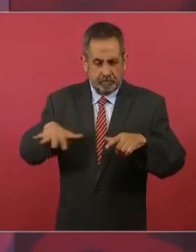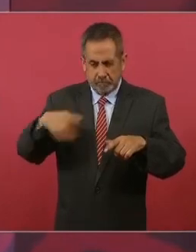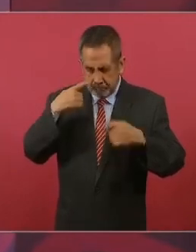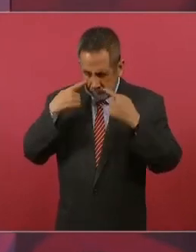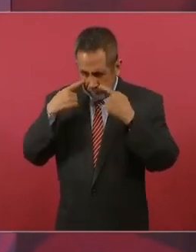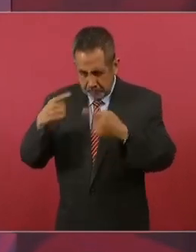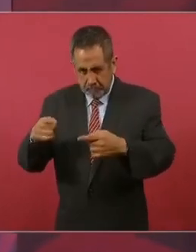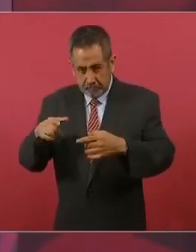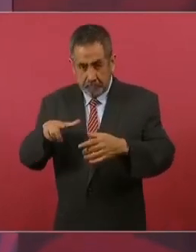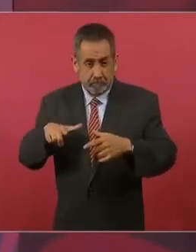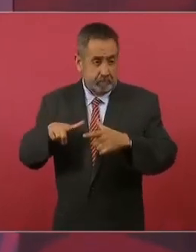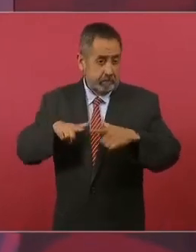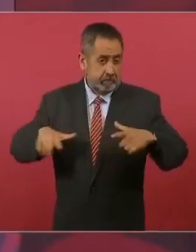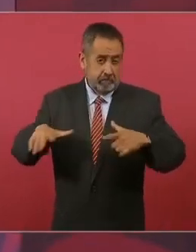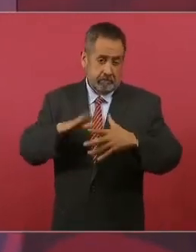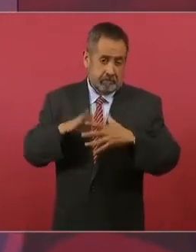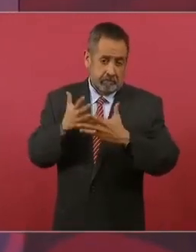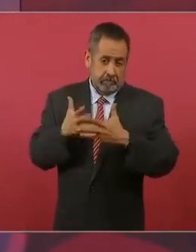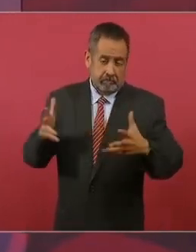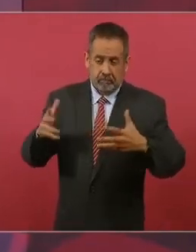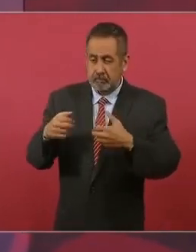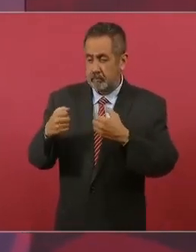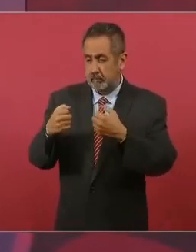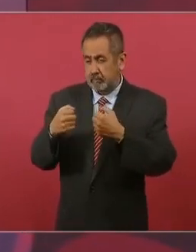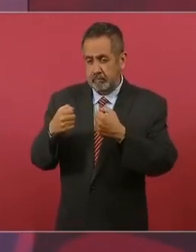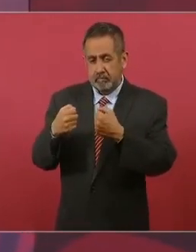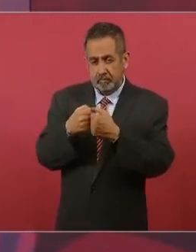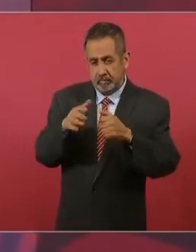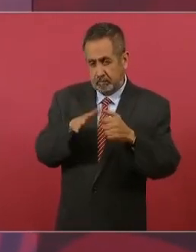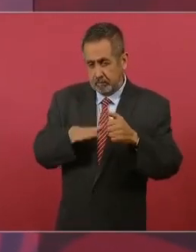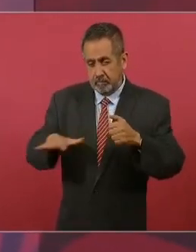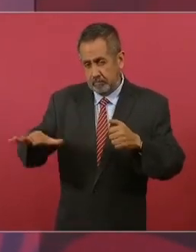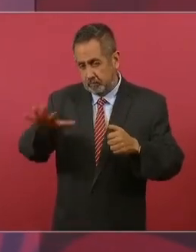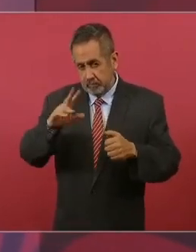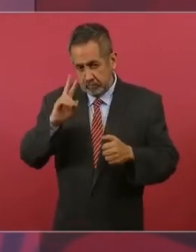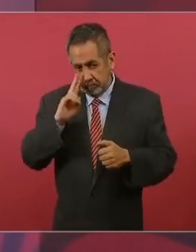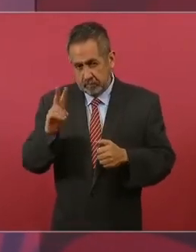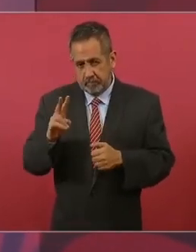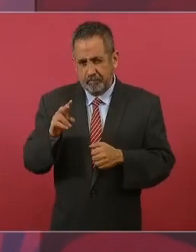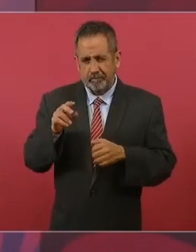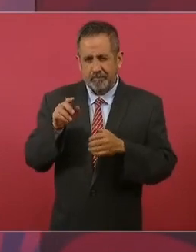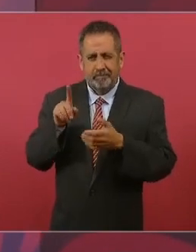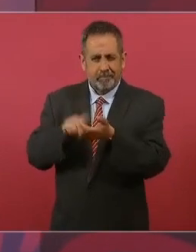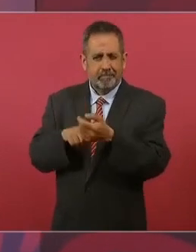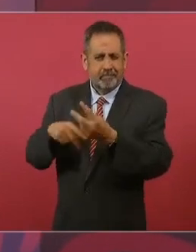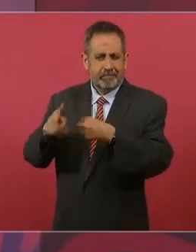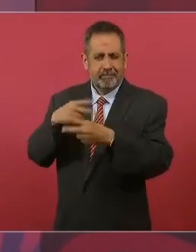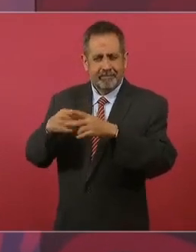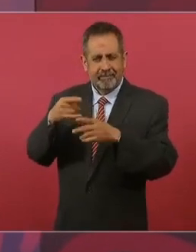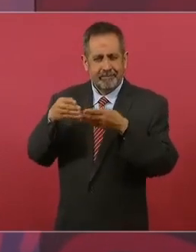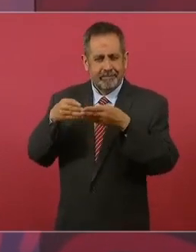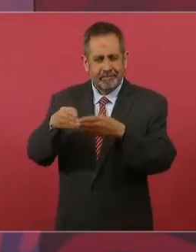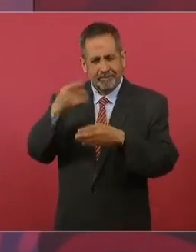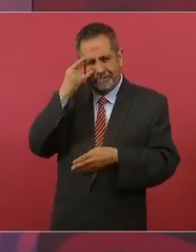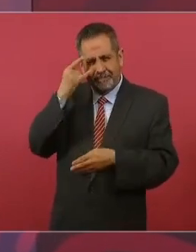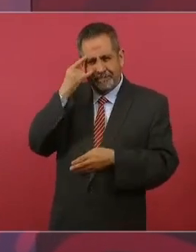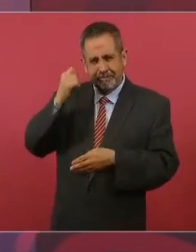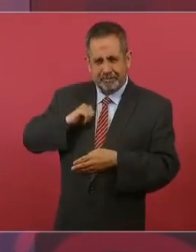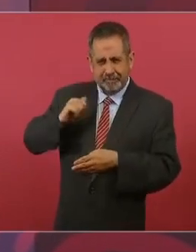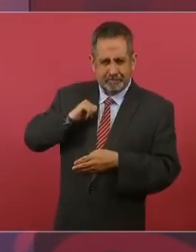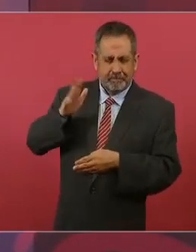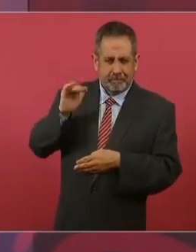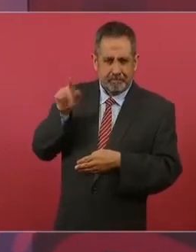que es la laguna más grande, costera, la de los piratas de antes,